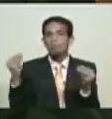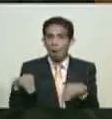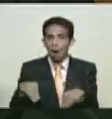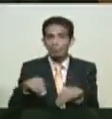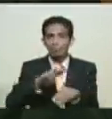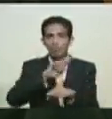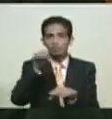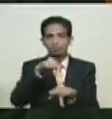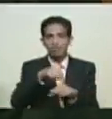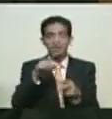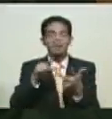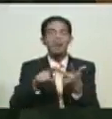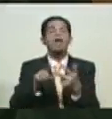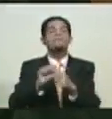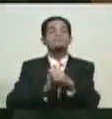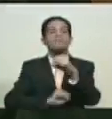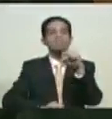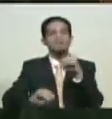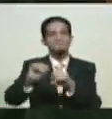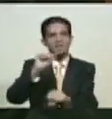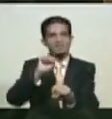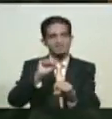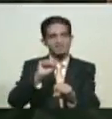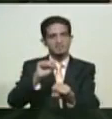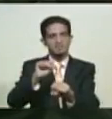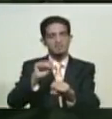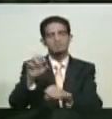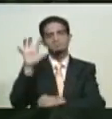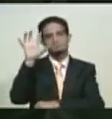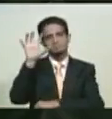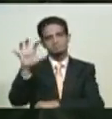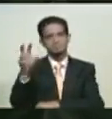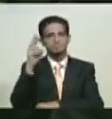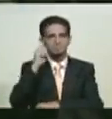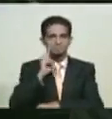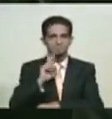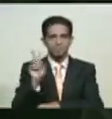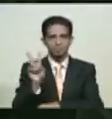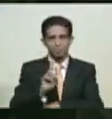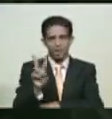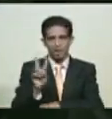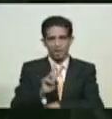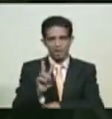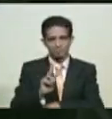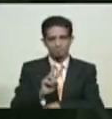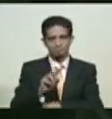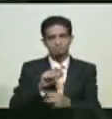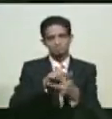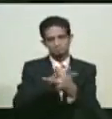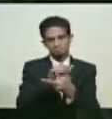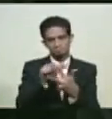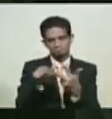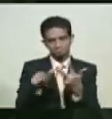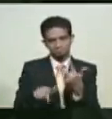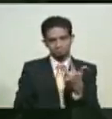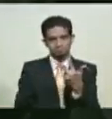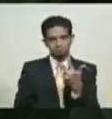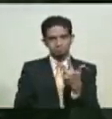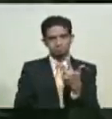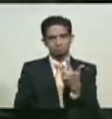y la defensa de la república bolivariana de venezuela entre todos y todas